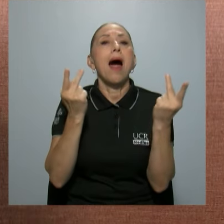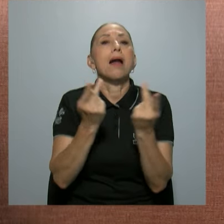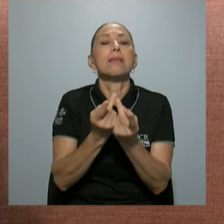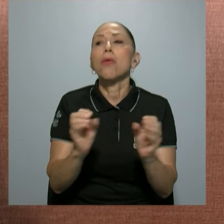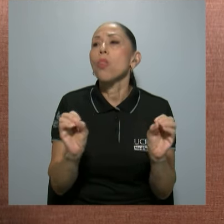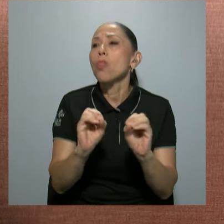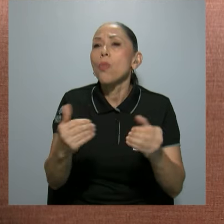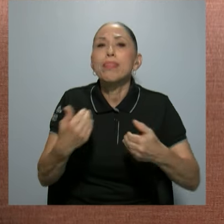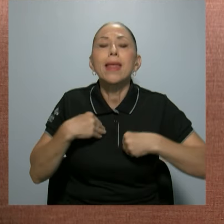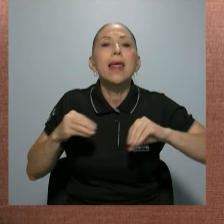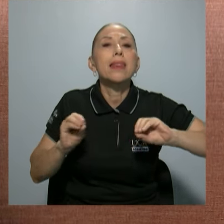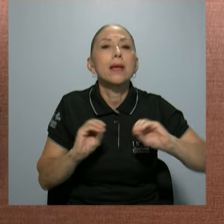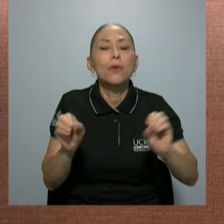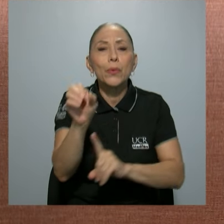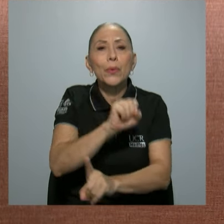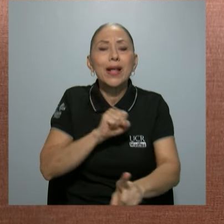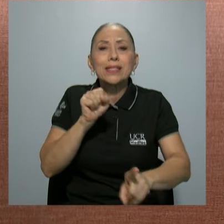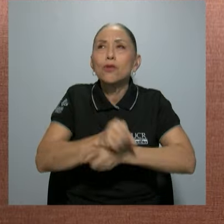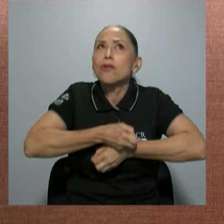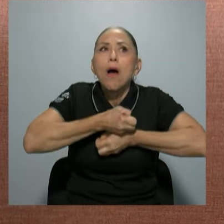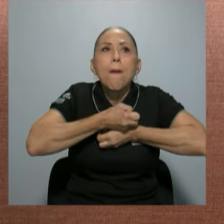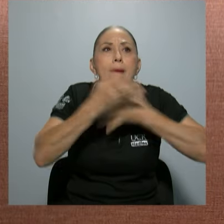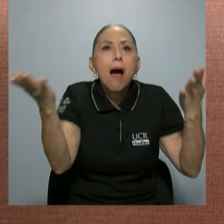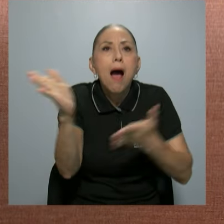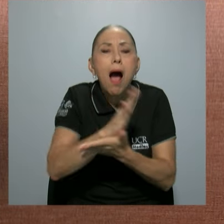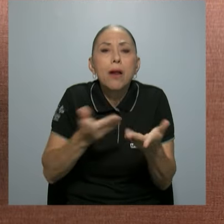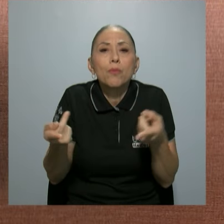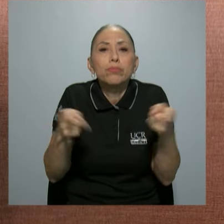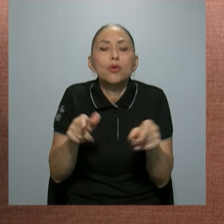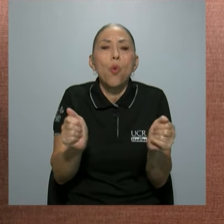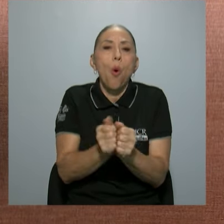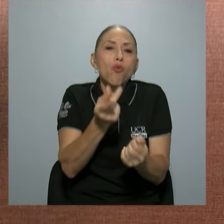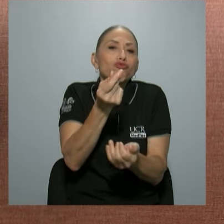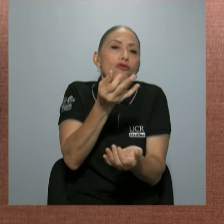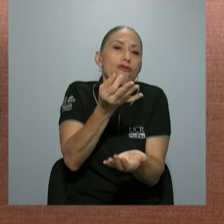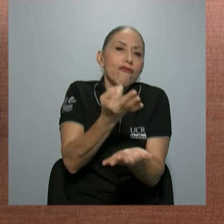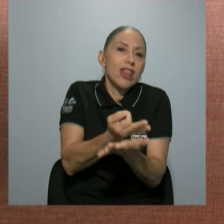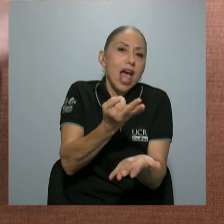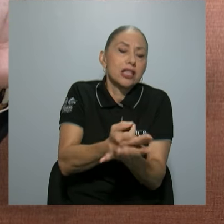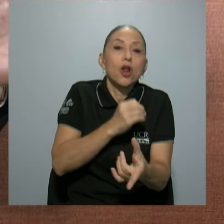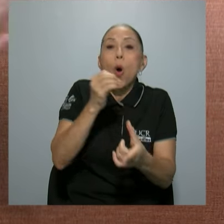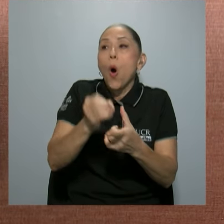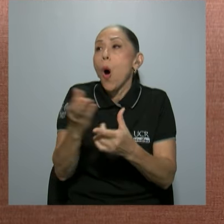de escándalo financiero ni de ningún tipo de escándalo como partido que sea